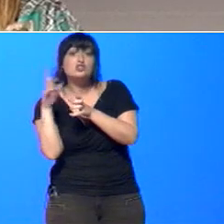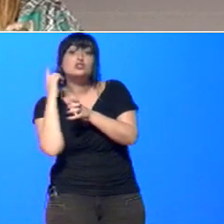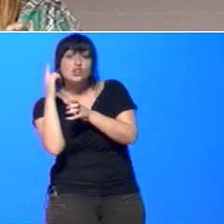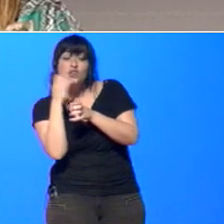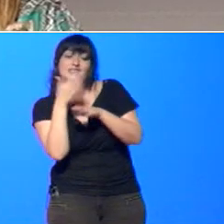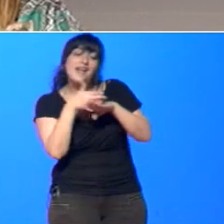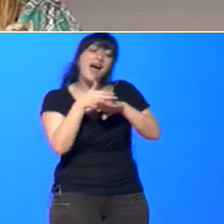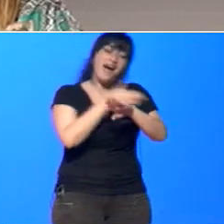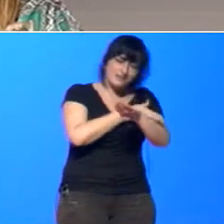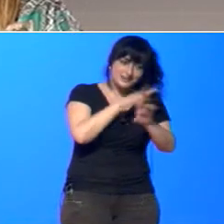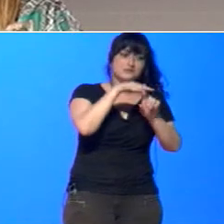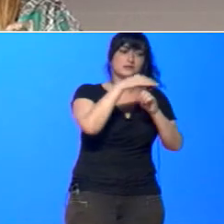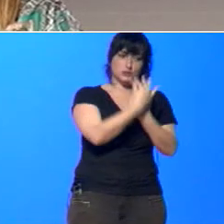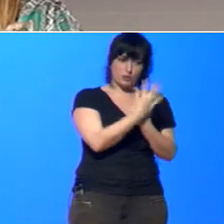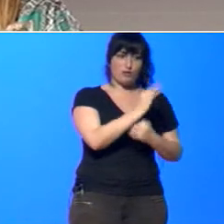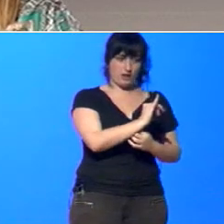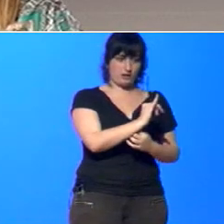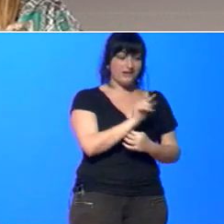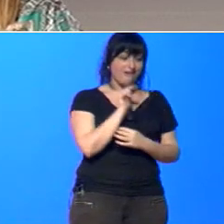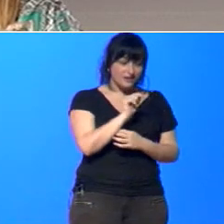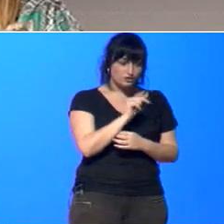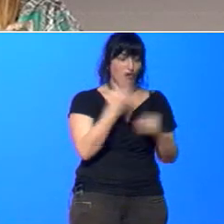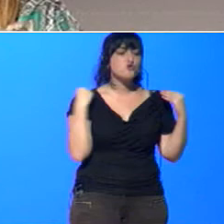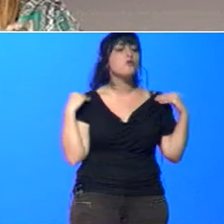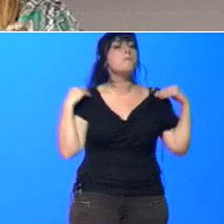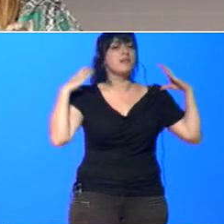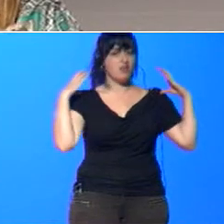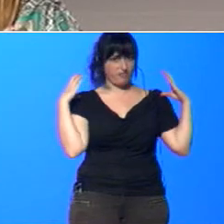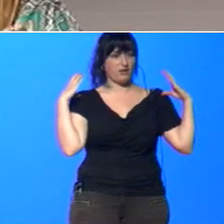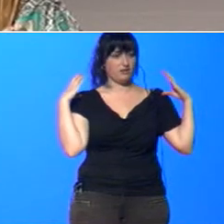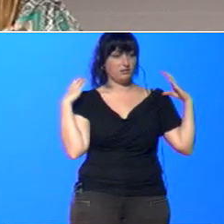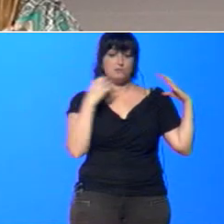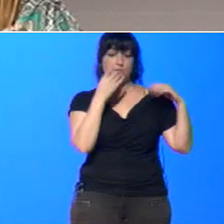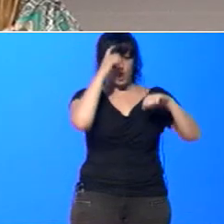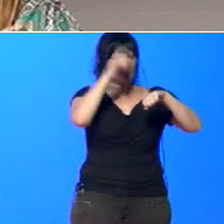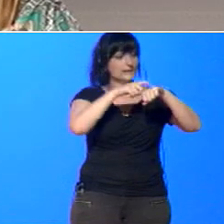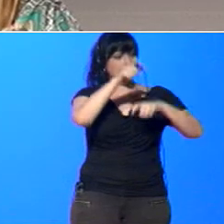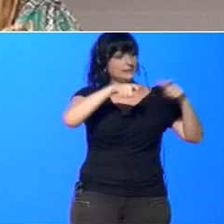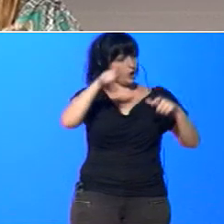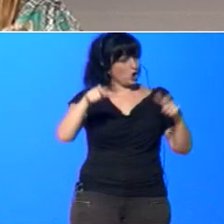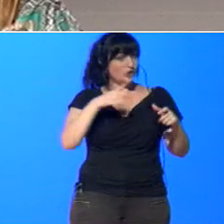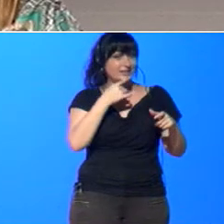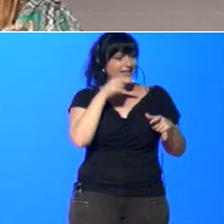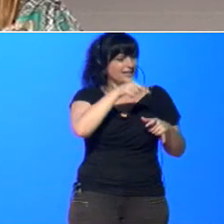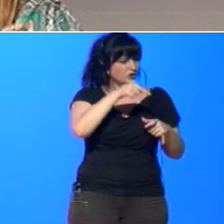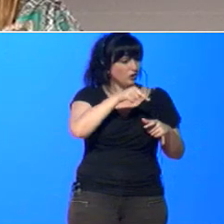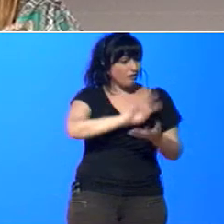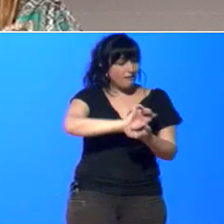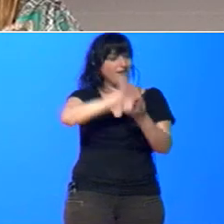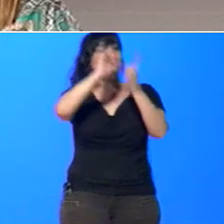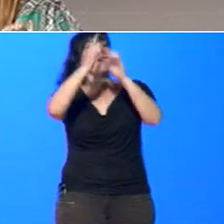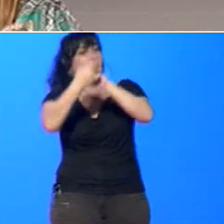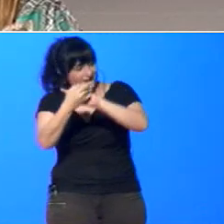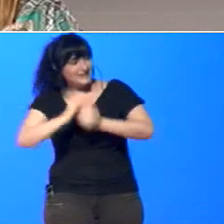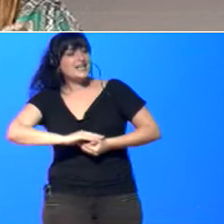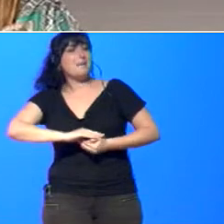Y eso es una competencia. Y eso, dicen los psicólogos, que se traduce en capacidad. Lo que se mide,